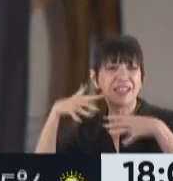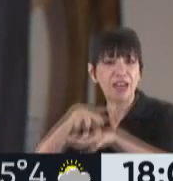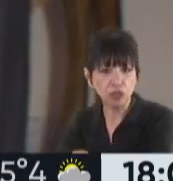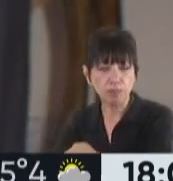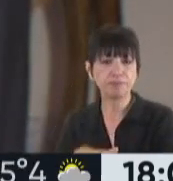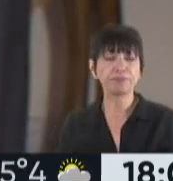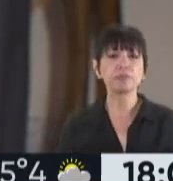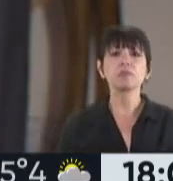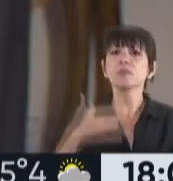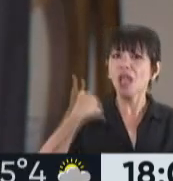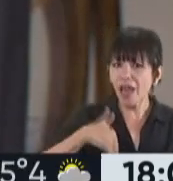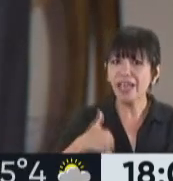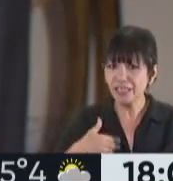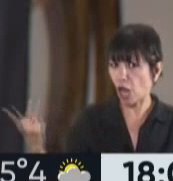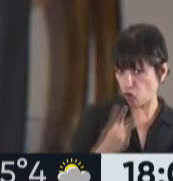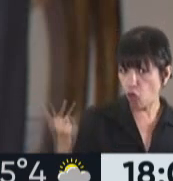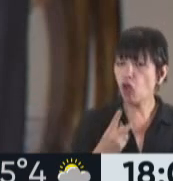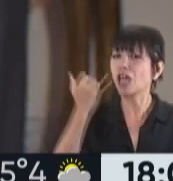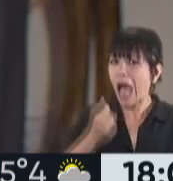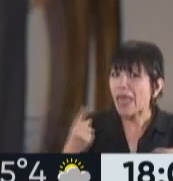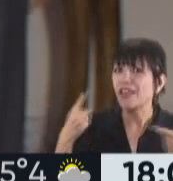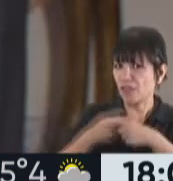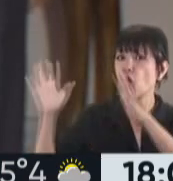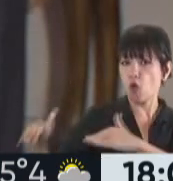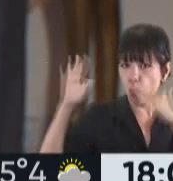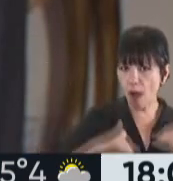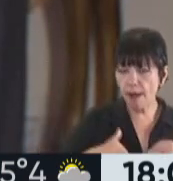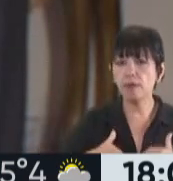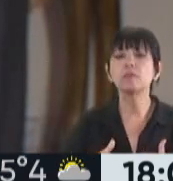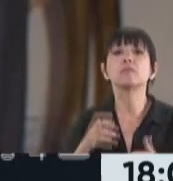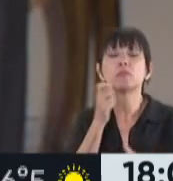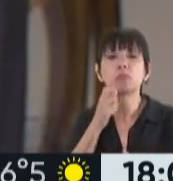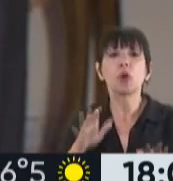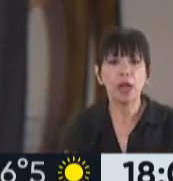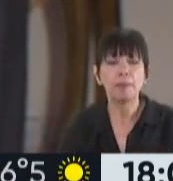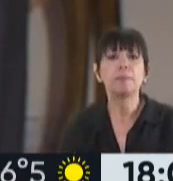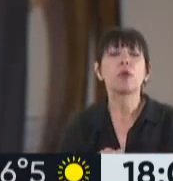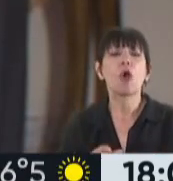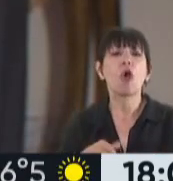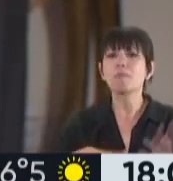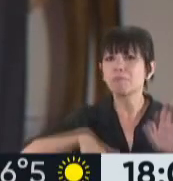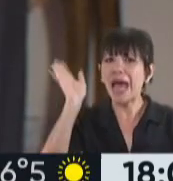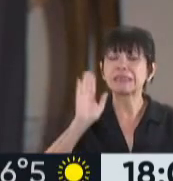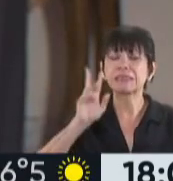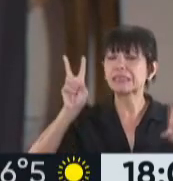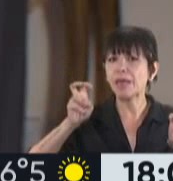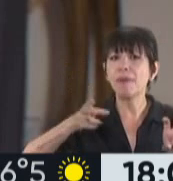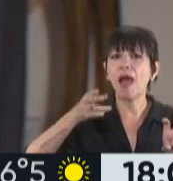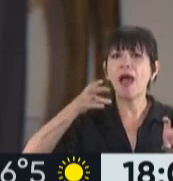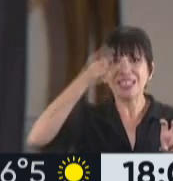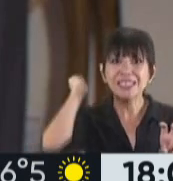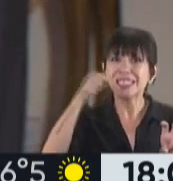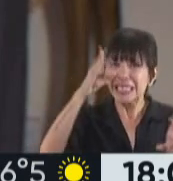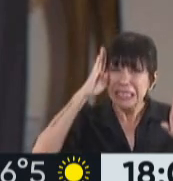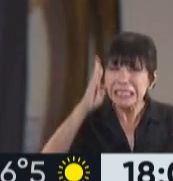Argentina tenemos desafíos comunes. Uno de los temas que estamos hoy día abordando con mayor prioridad en Chile es el tema